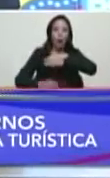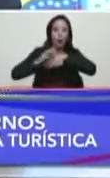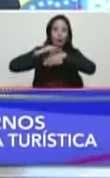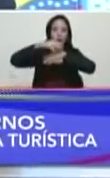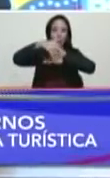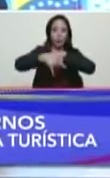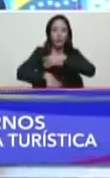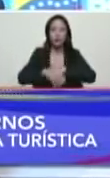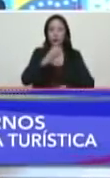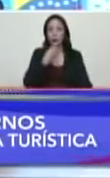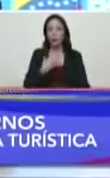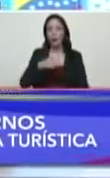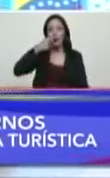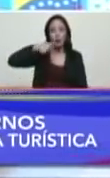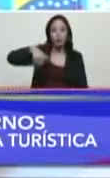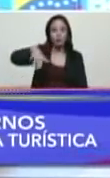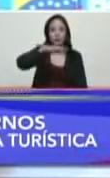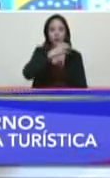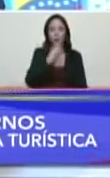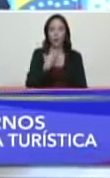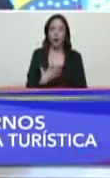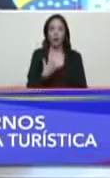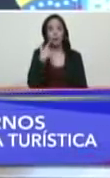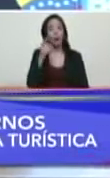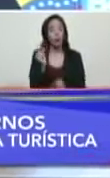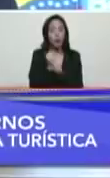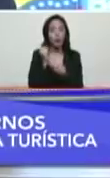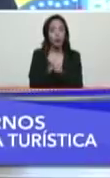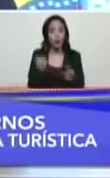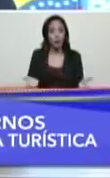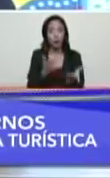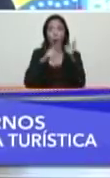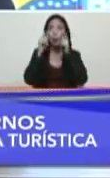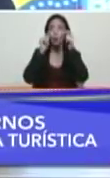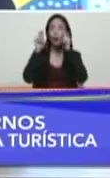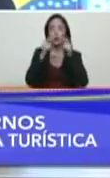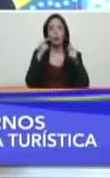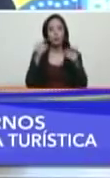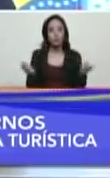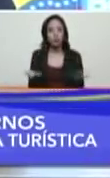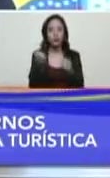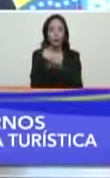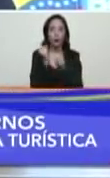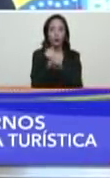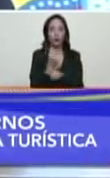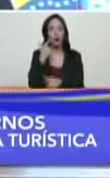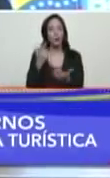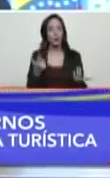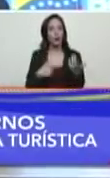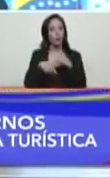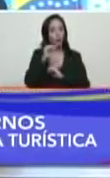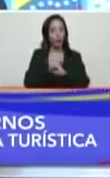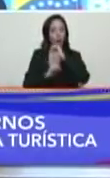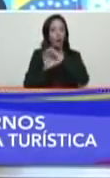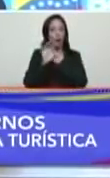Gran Sabana. Tenemos que hacer operativos especiales en el turismo nacional para proteger